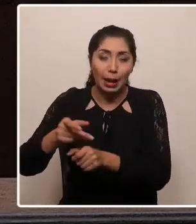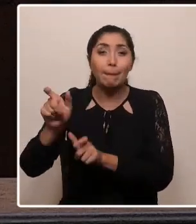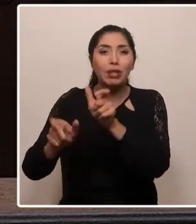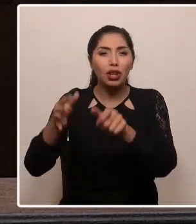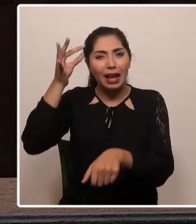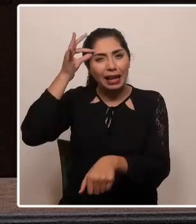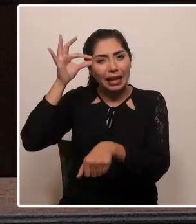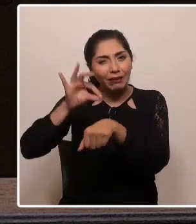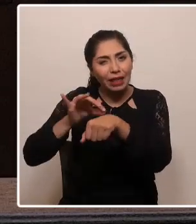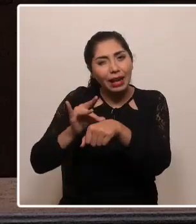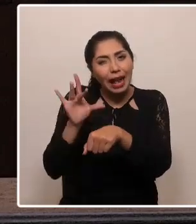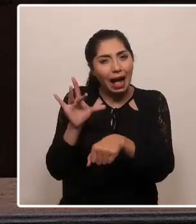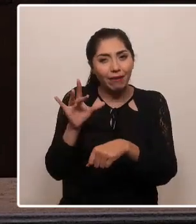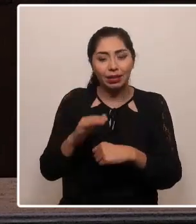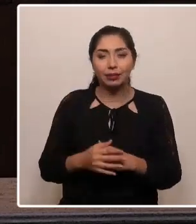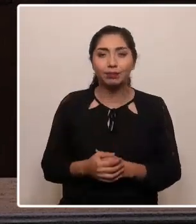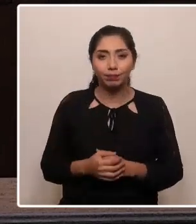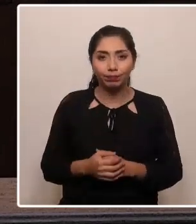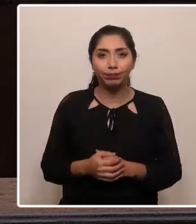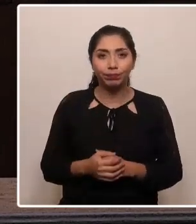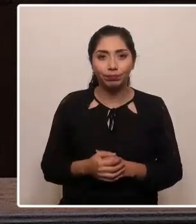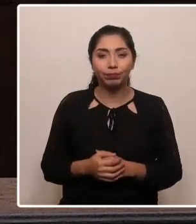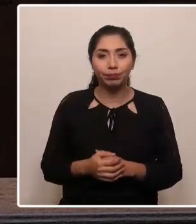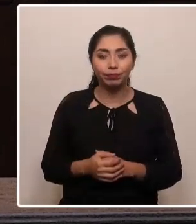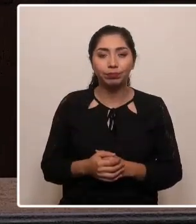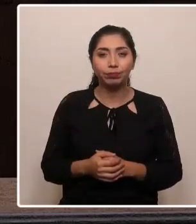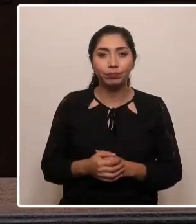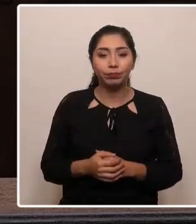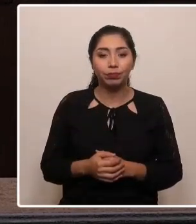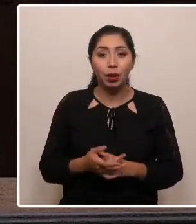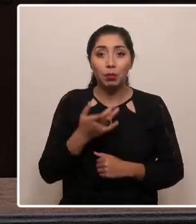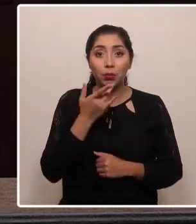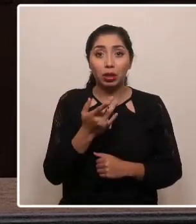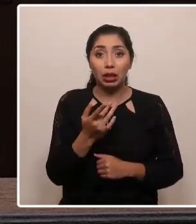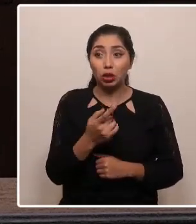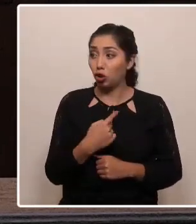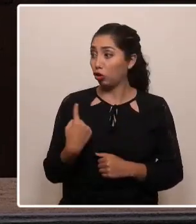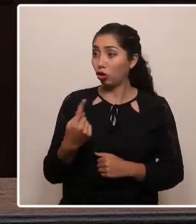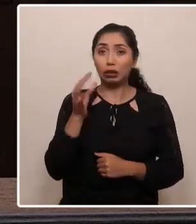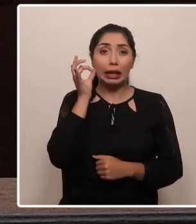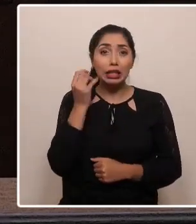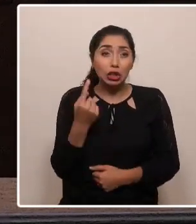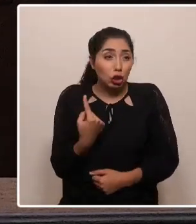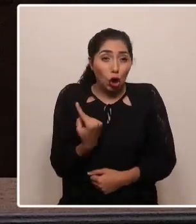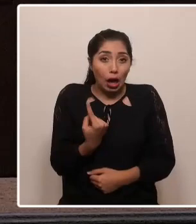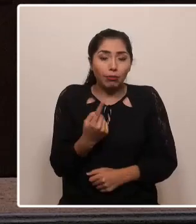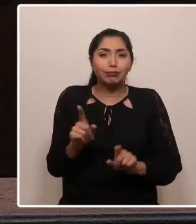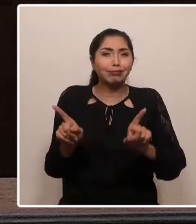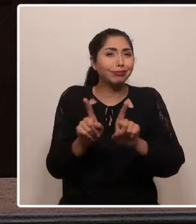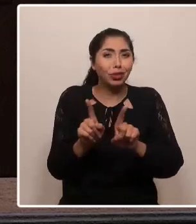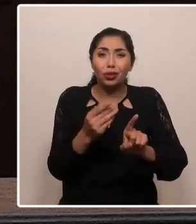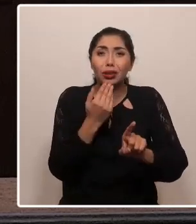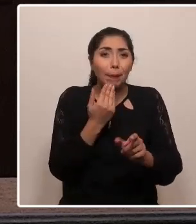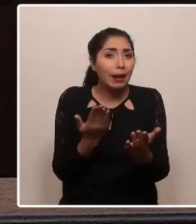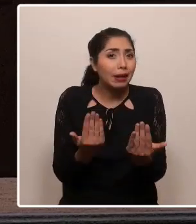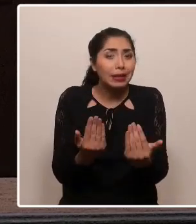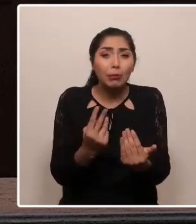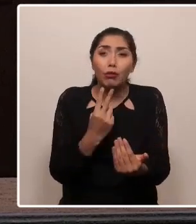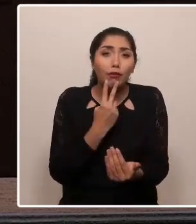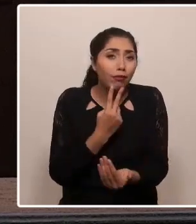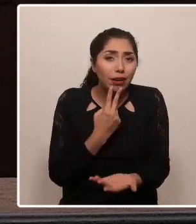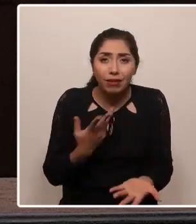y terminales. Porque no podemos seguir solas, porque también nos merecemos vivir y no seguir